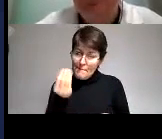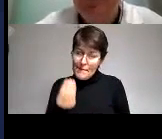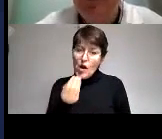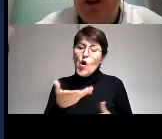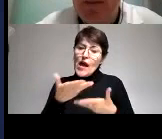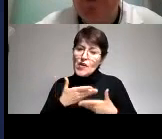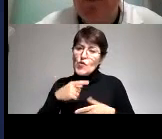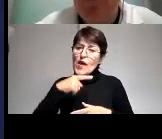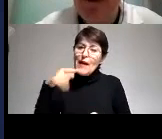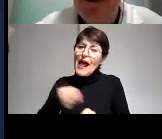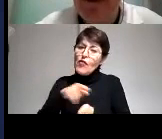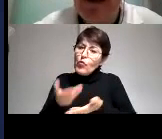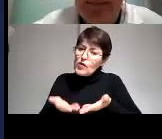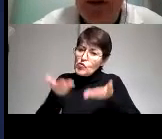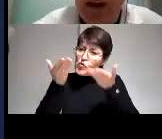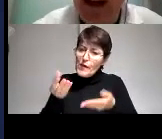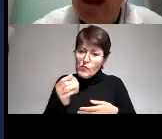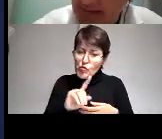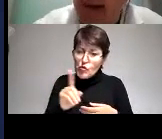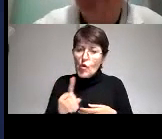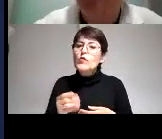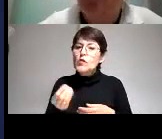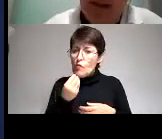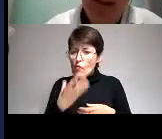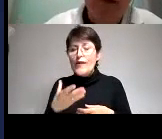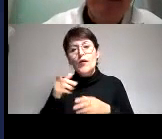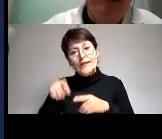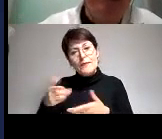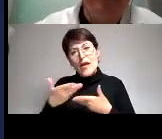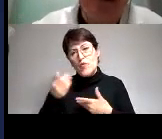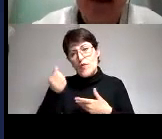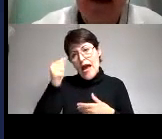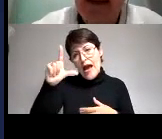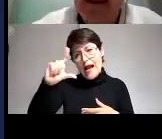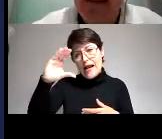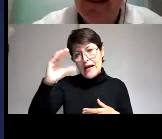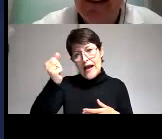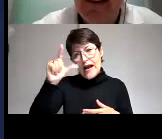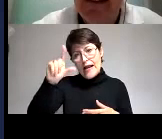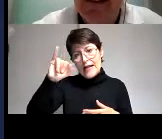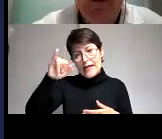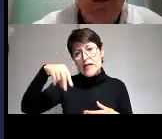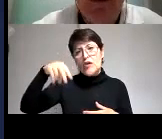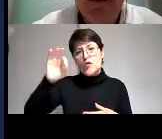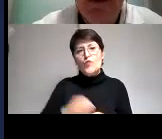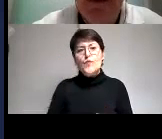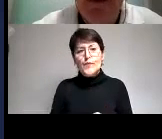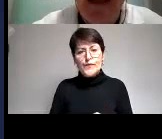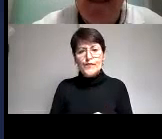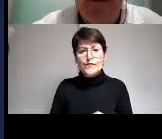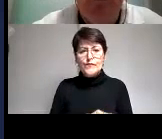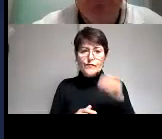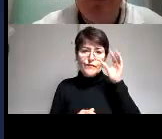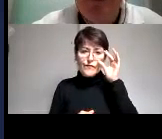son los que nos sirven como alimentos alcalinizantes, compensadores de ese exceso